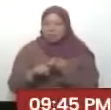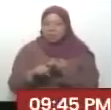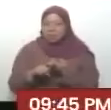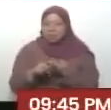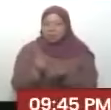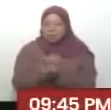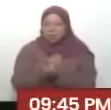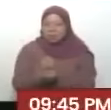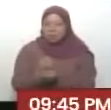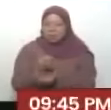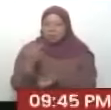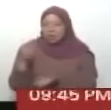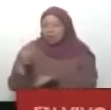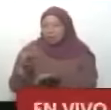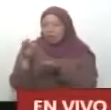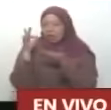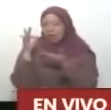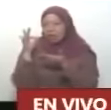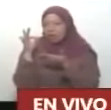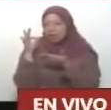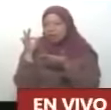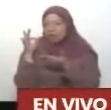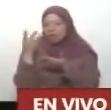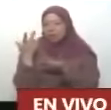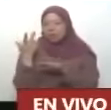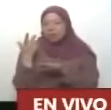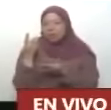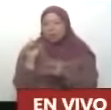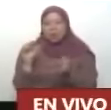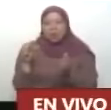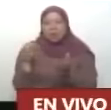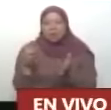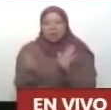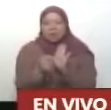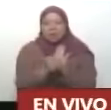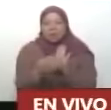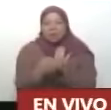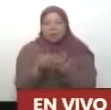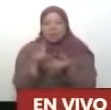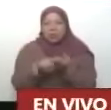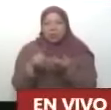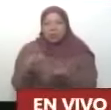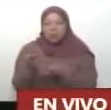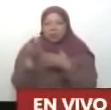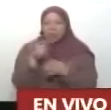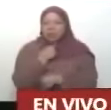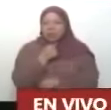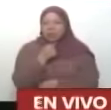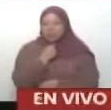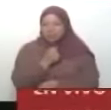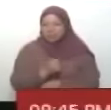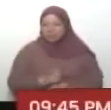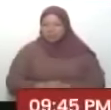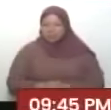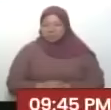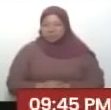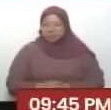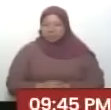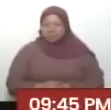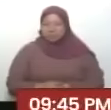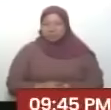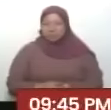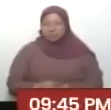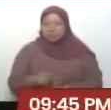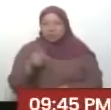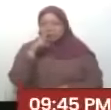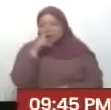la manga de colar. Vamos a sacar una marca, manga de colar, Silita. Nico y Silita se va